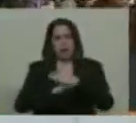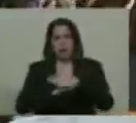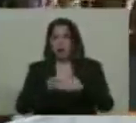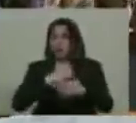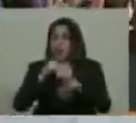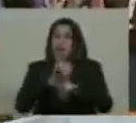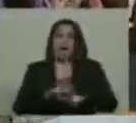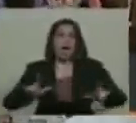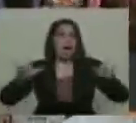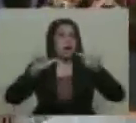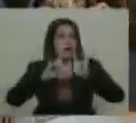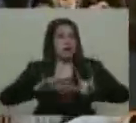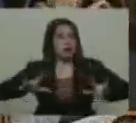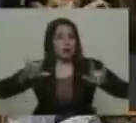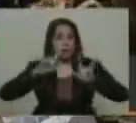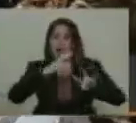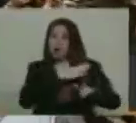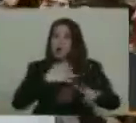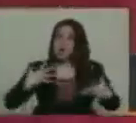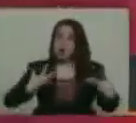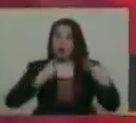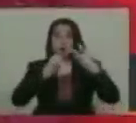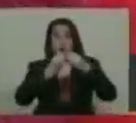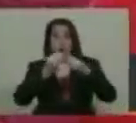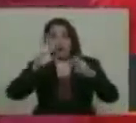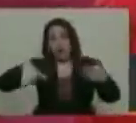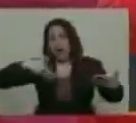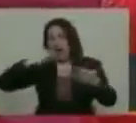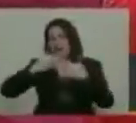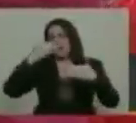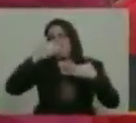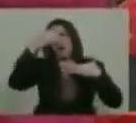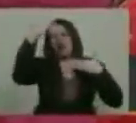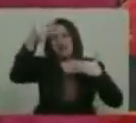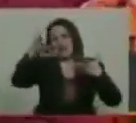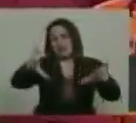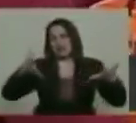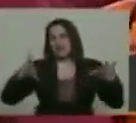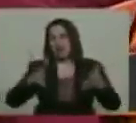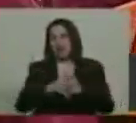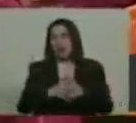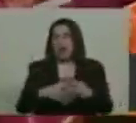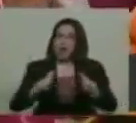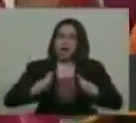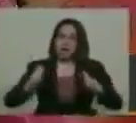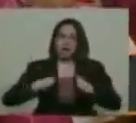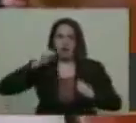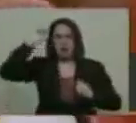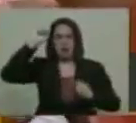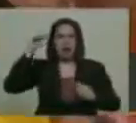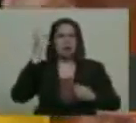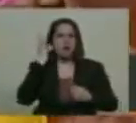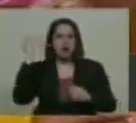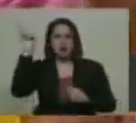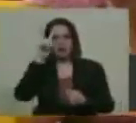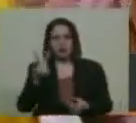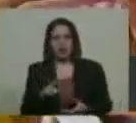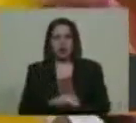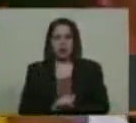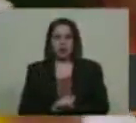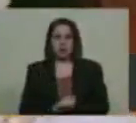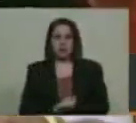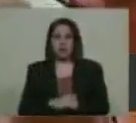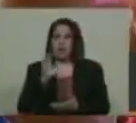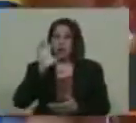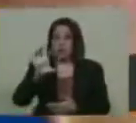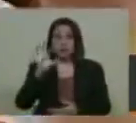amo. Y quiero ir con ustedes hasta más allá de la victoria. ¡Que viva la mujer venezolana! ¡Que viva la